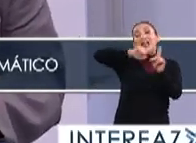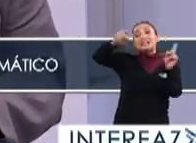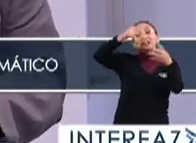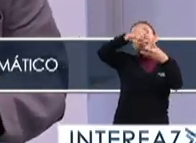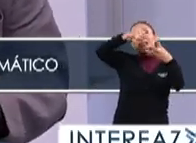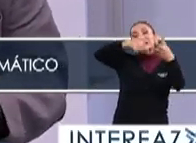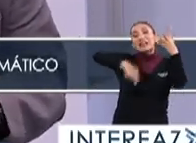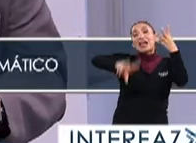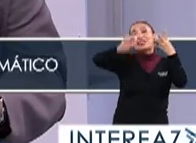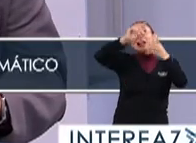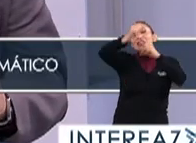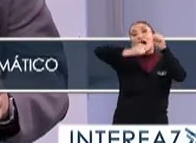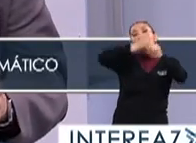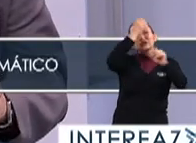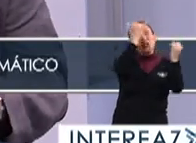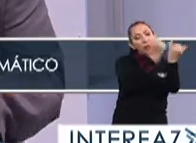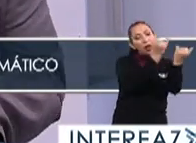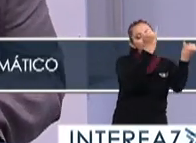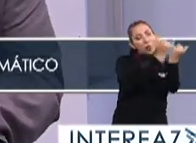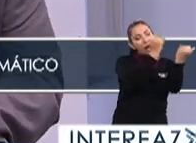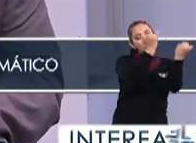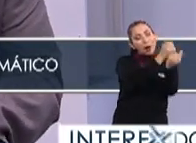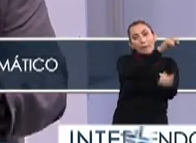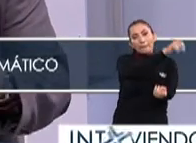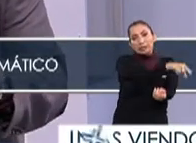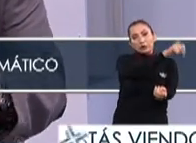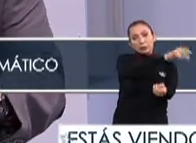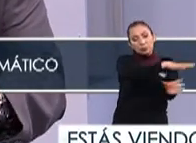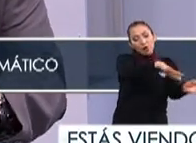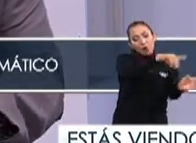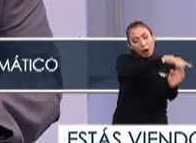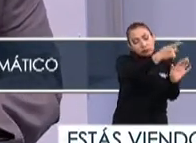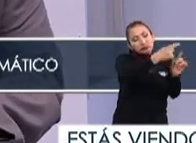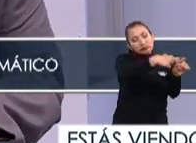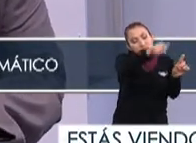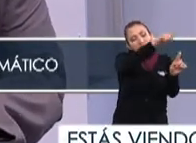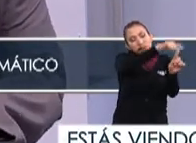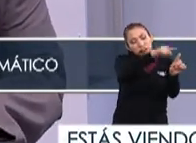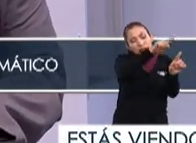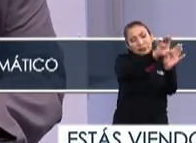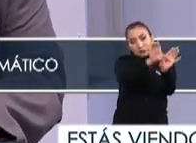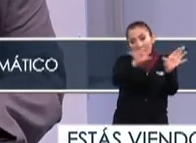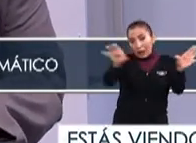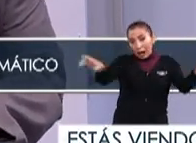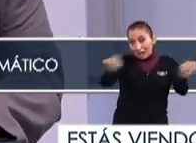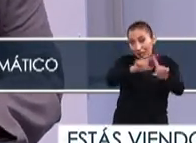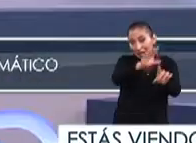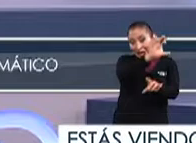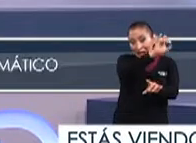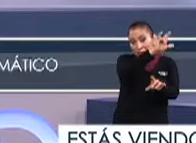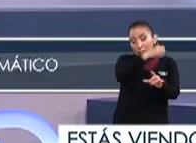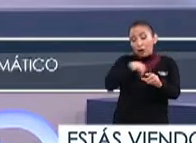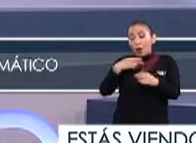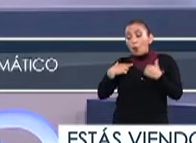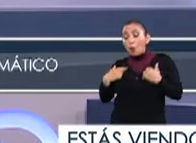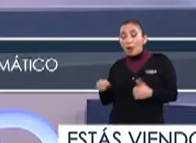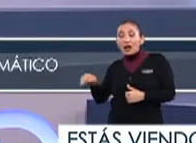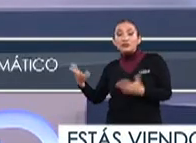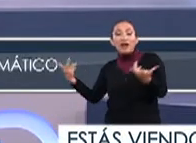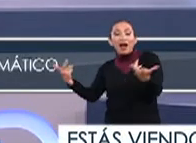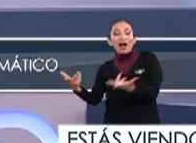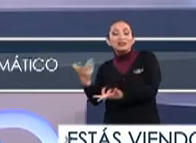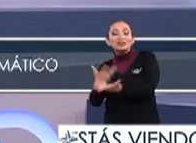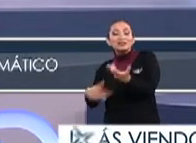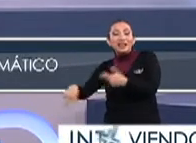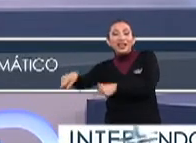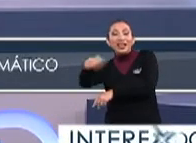factores de más de 30 años en un lugar. Entonces es difícil a veces separarlos porque también está la parte humana, el Claro. hecho de que el